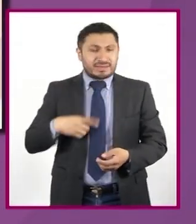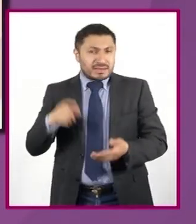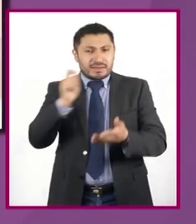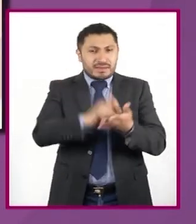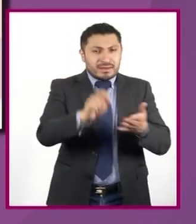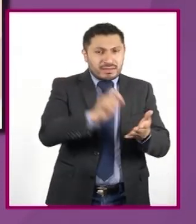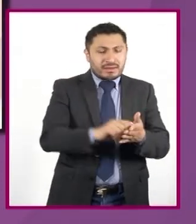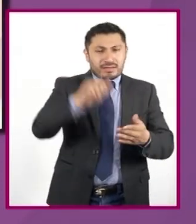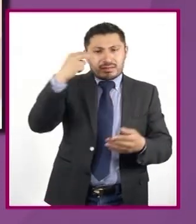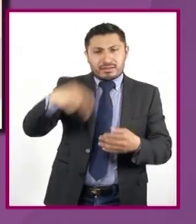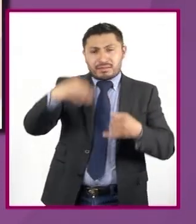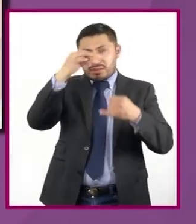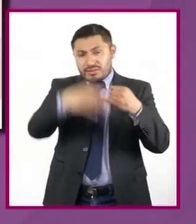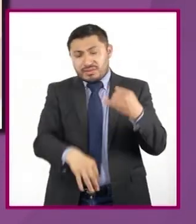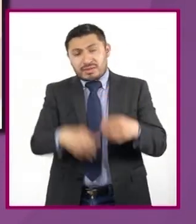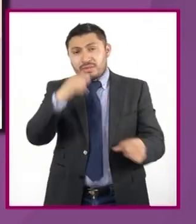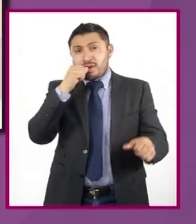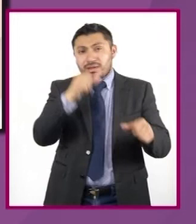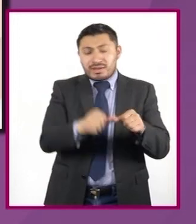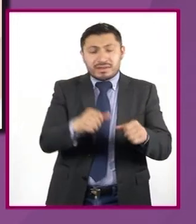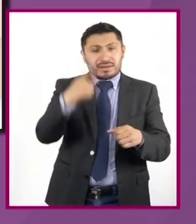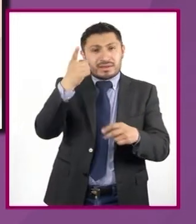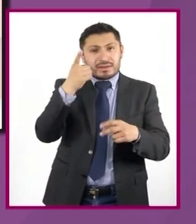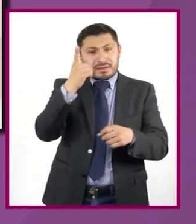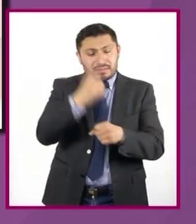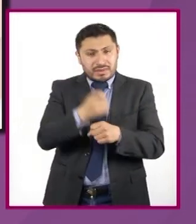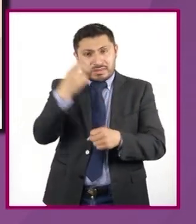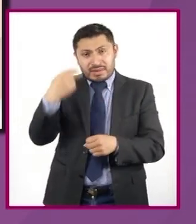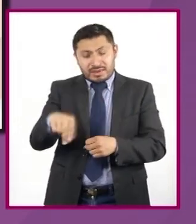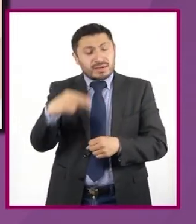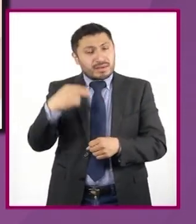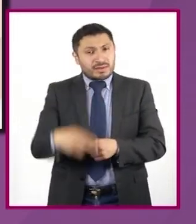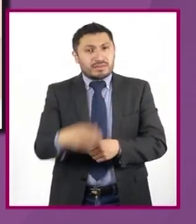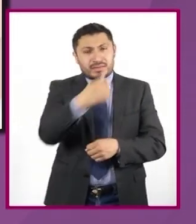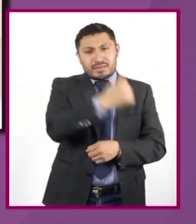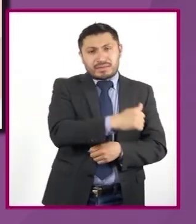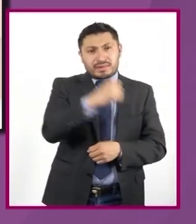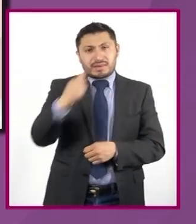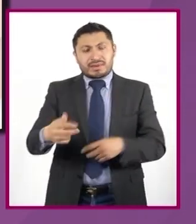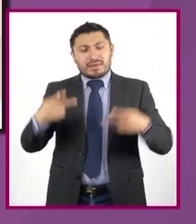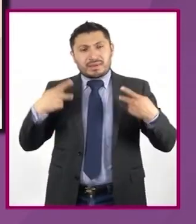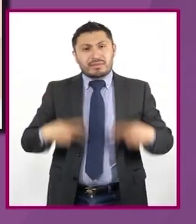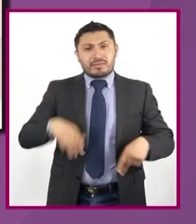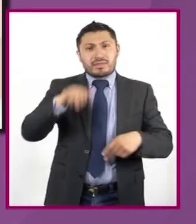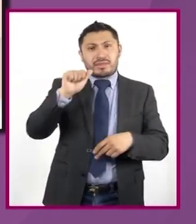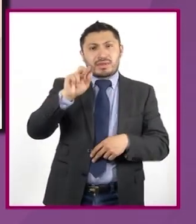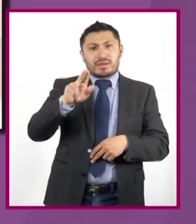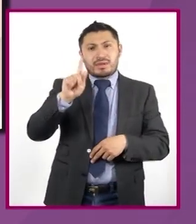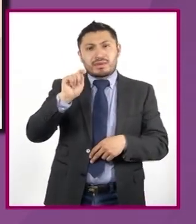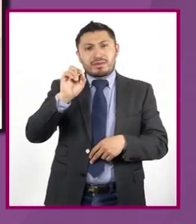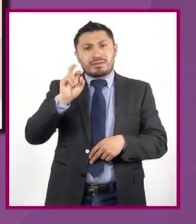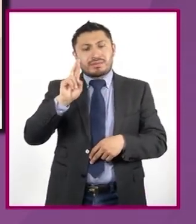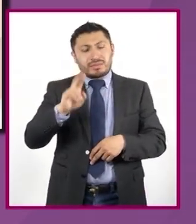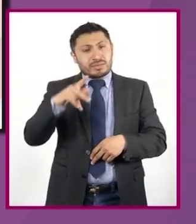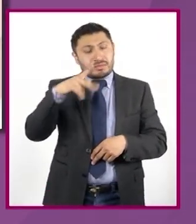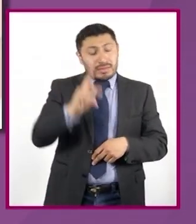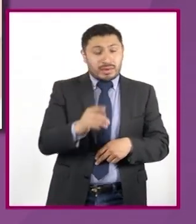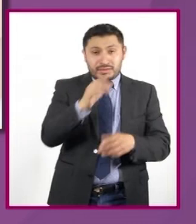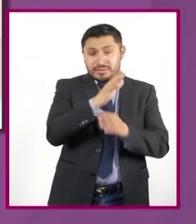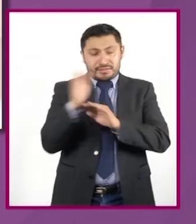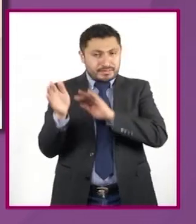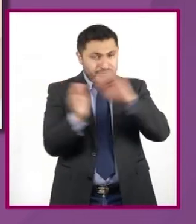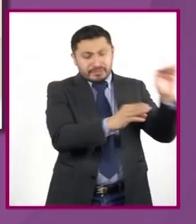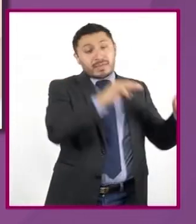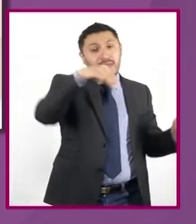apellido y la inicial del primer nombre de cada uno de los autores. Mientras que en el sistema